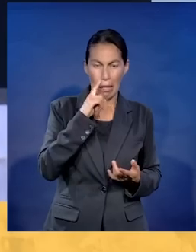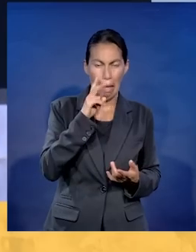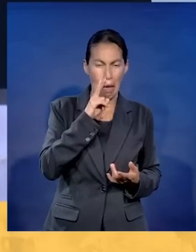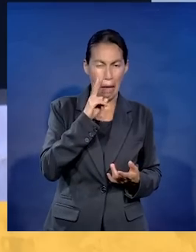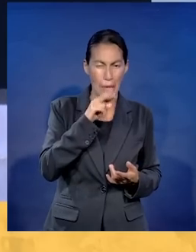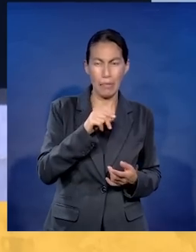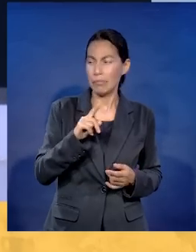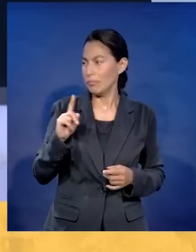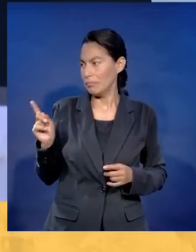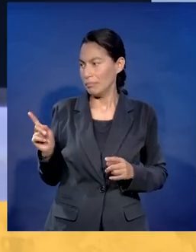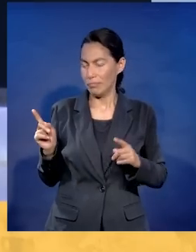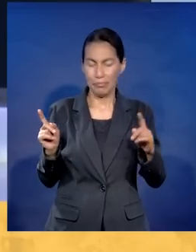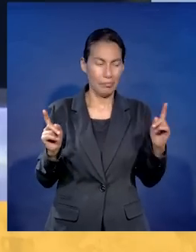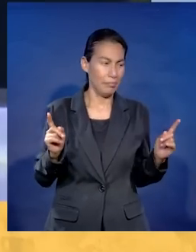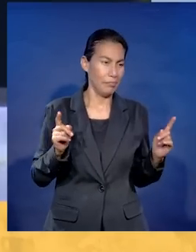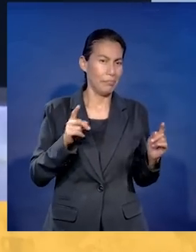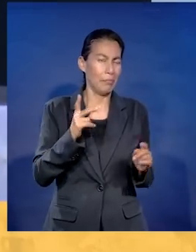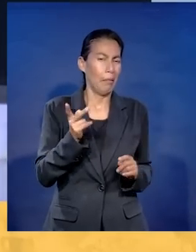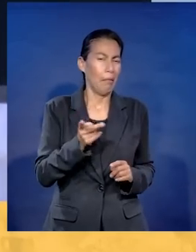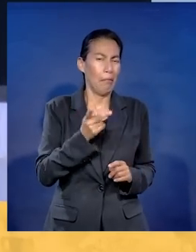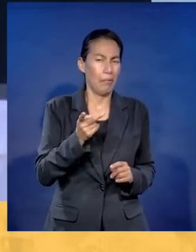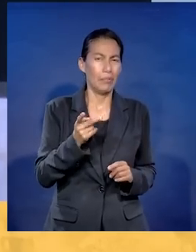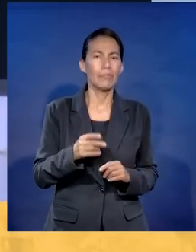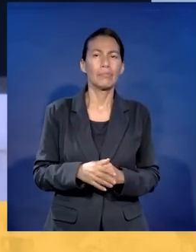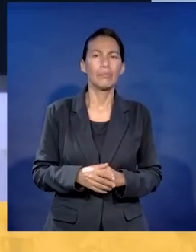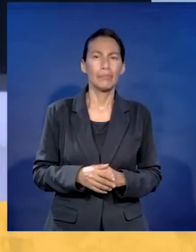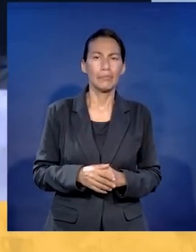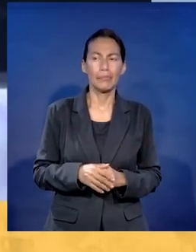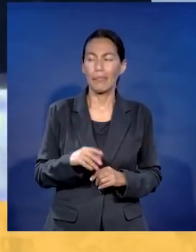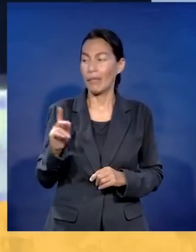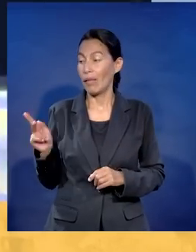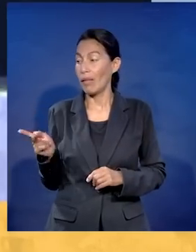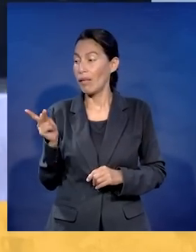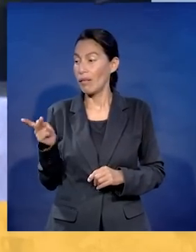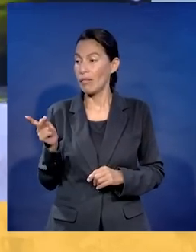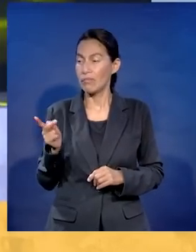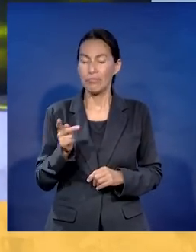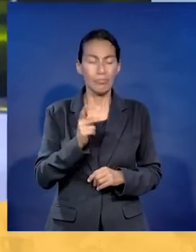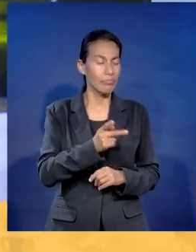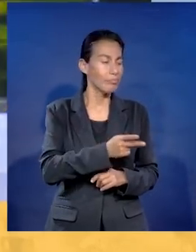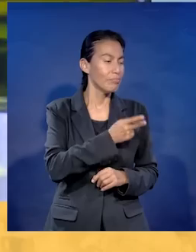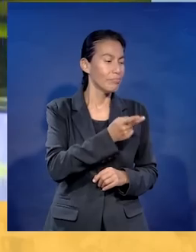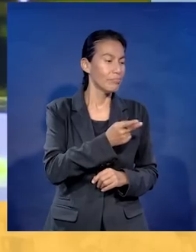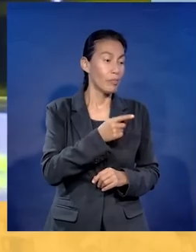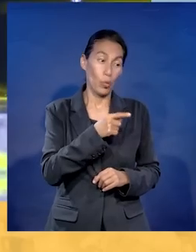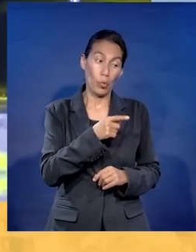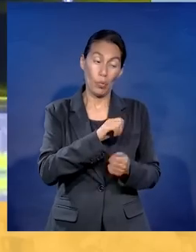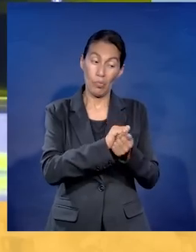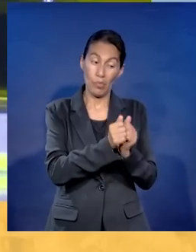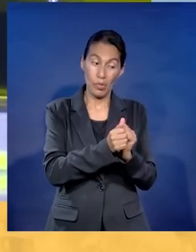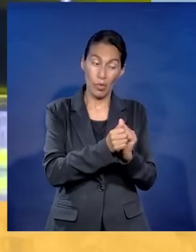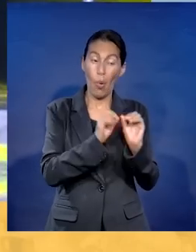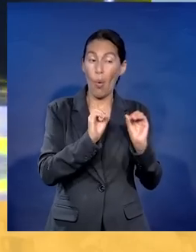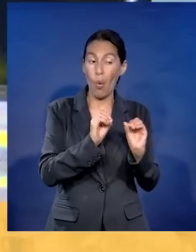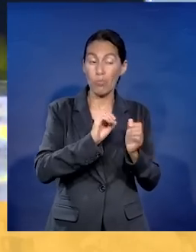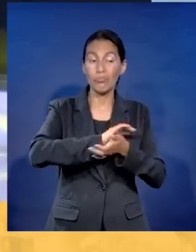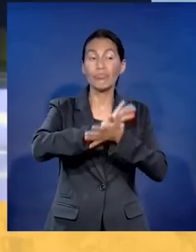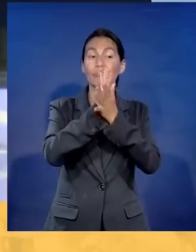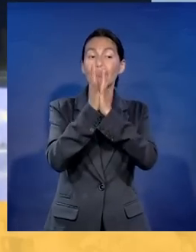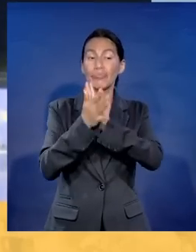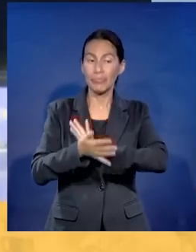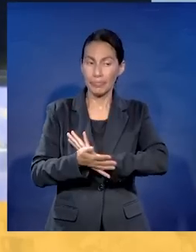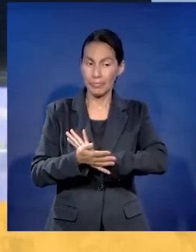a ver Pregúntale al de al lado nomás por chismear un poquito sanamente Pregúntale al de al lado eres convencido